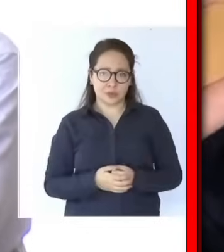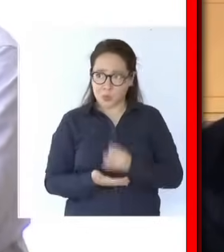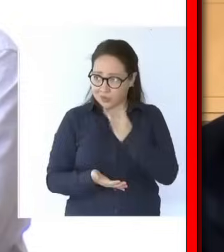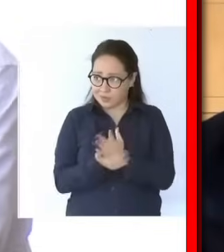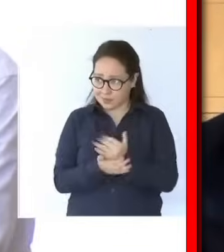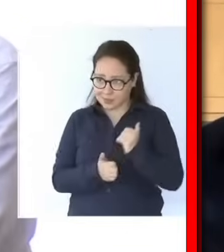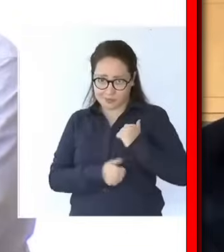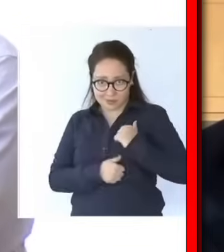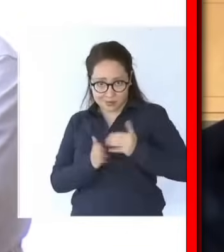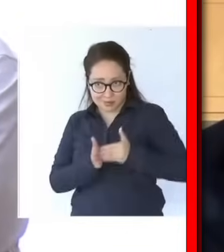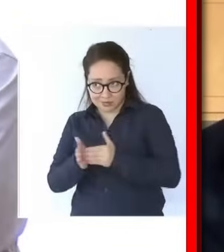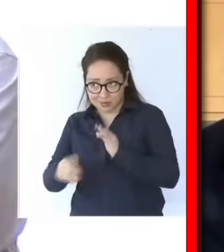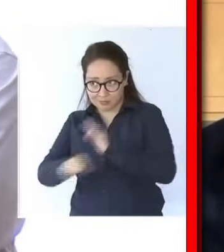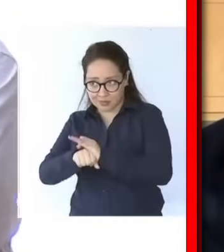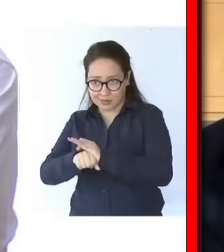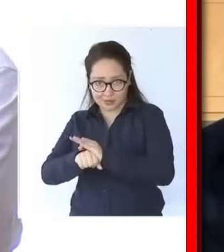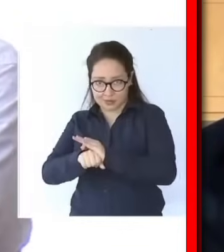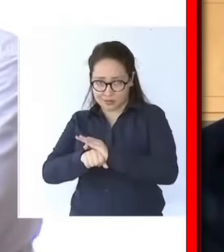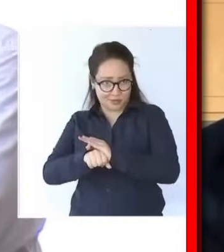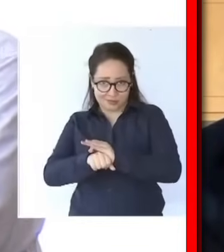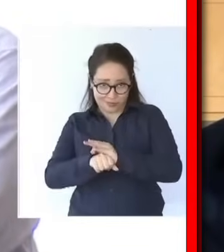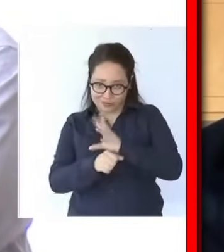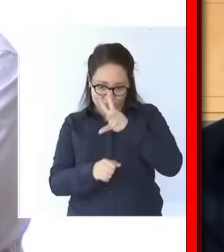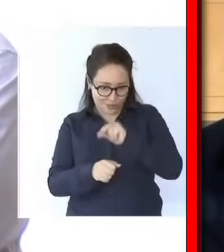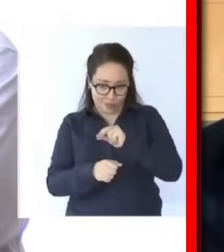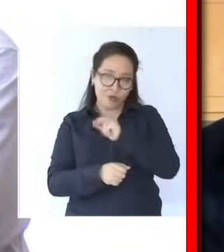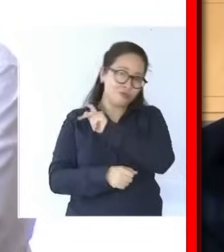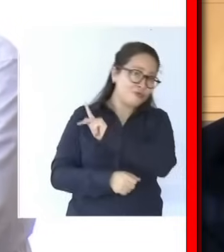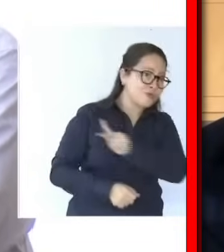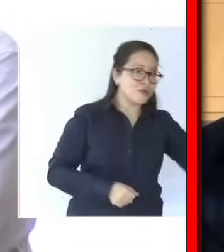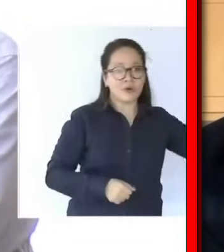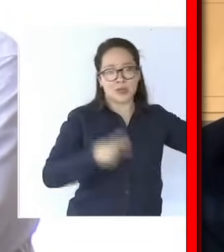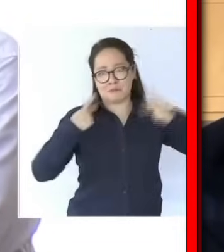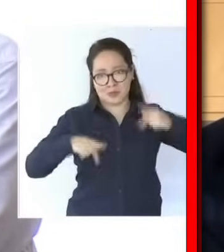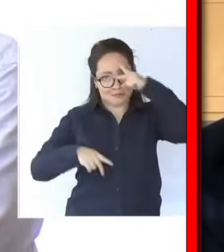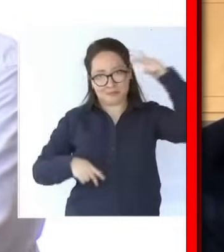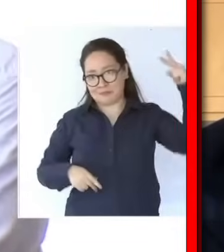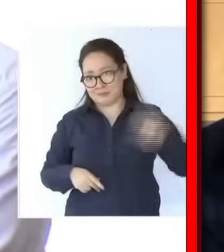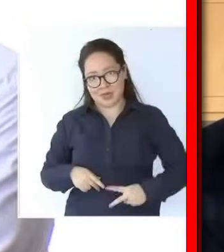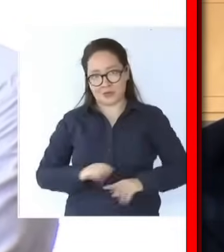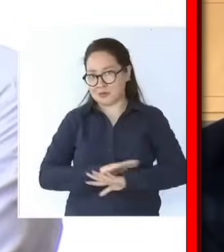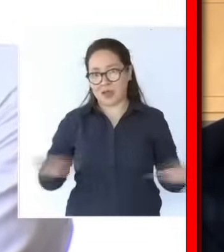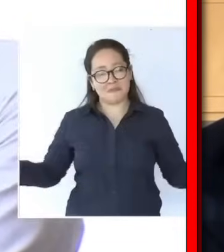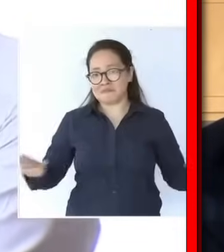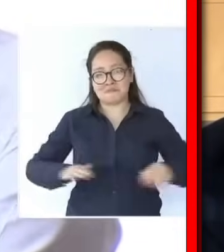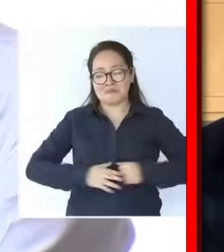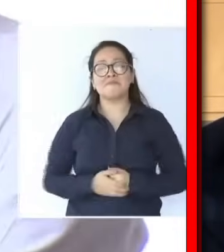los marinos y los soldados vamos a defender a México todos los